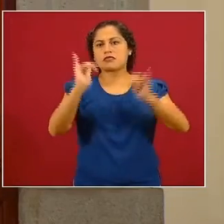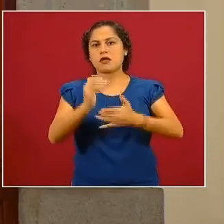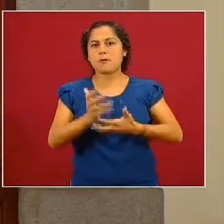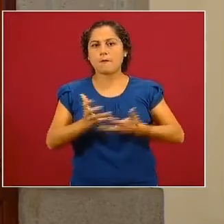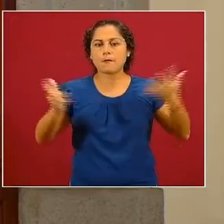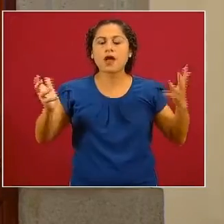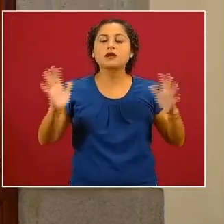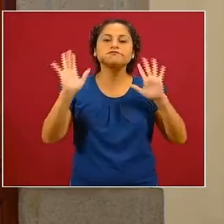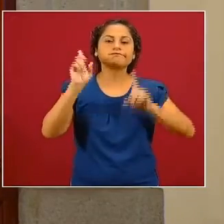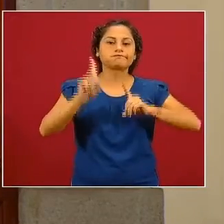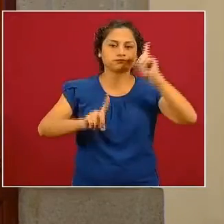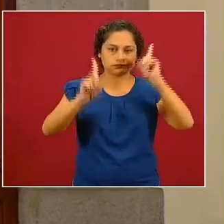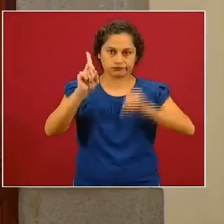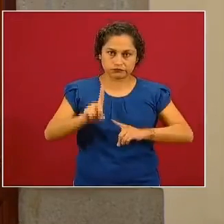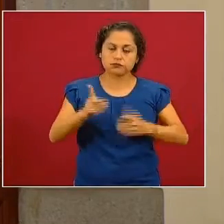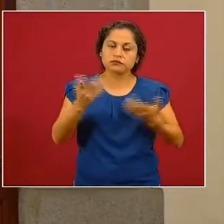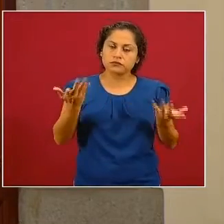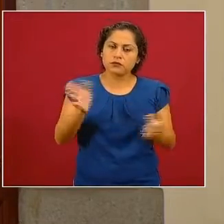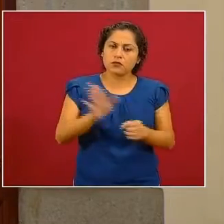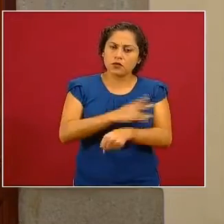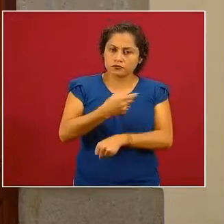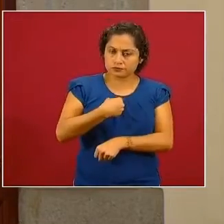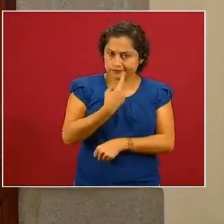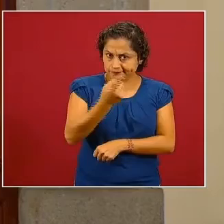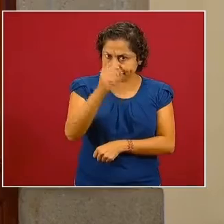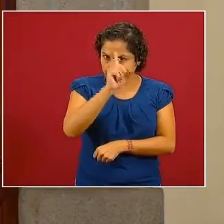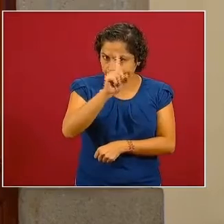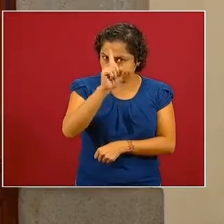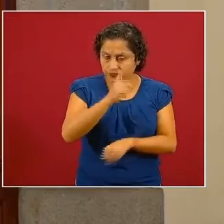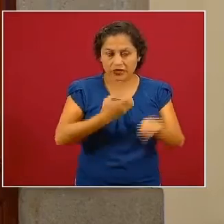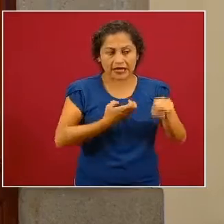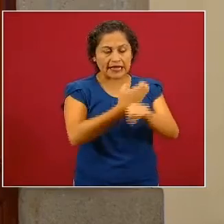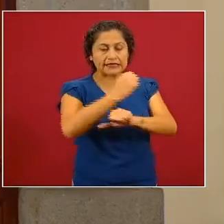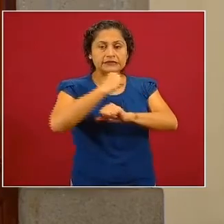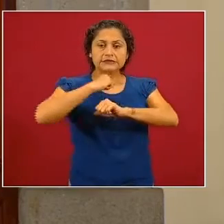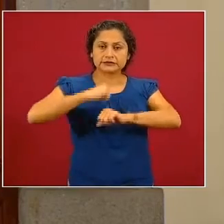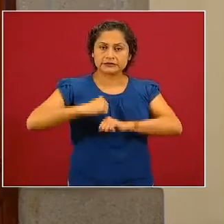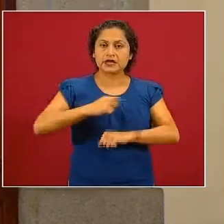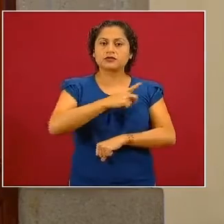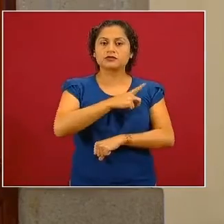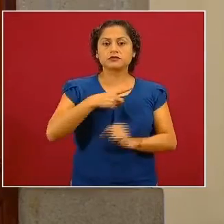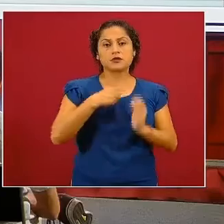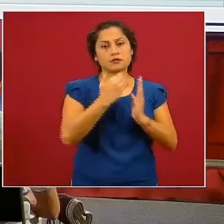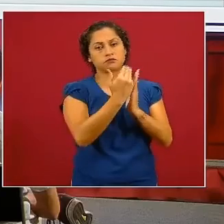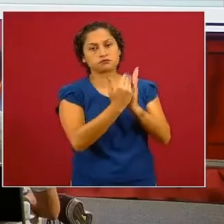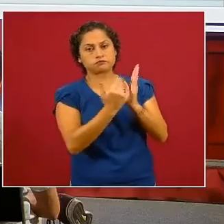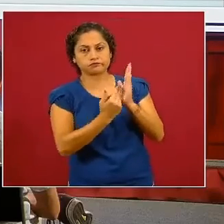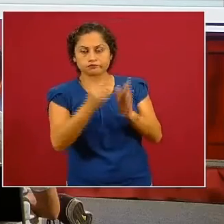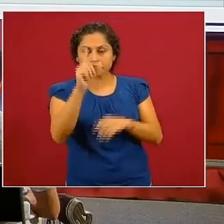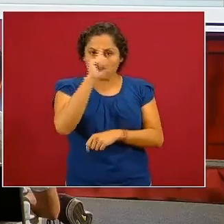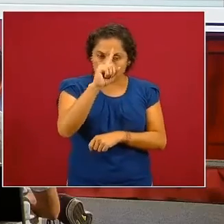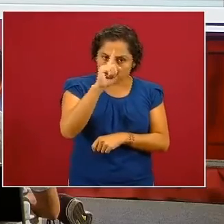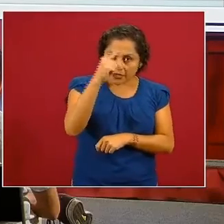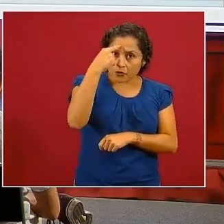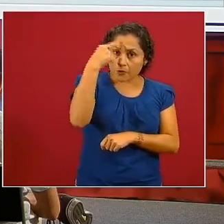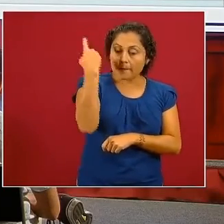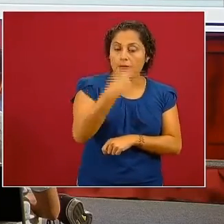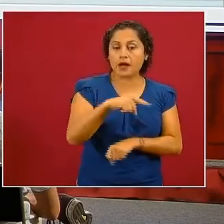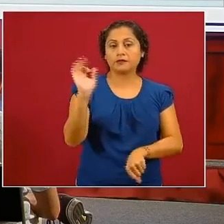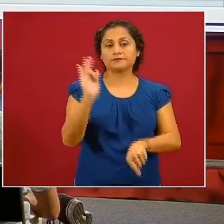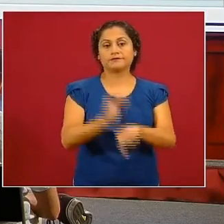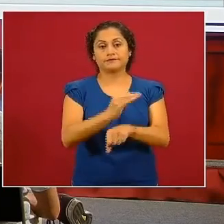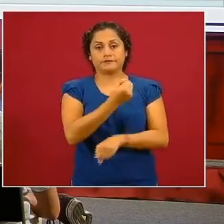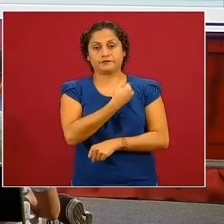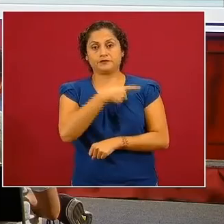lo tanto, emiten recomendaciones e implementan acciones en beneficio de salvaguardar la salud, pero